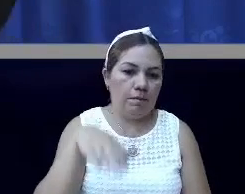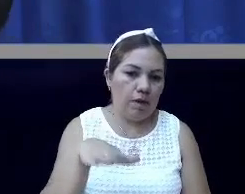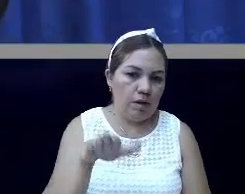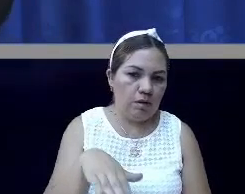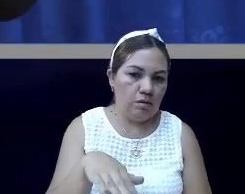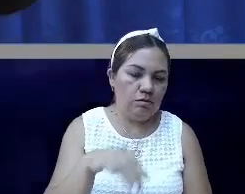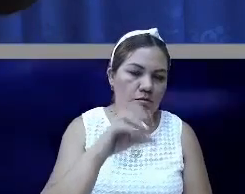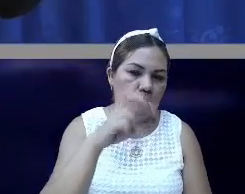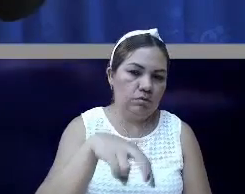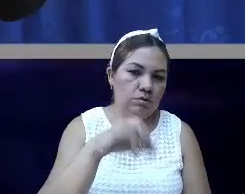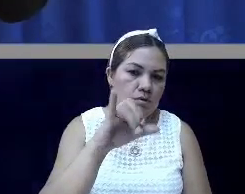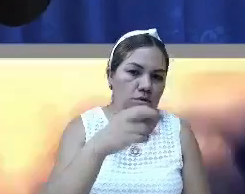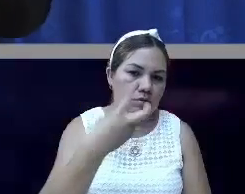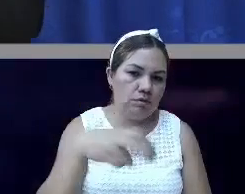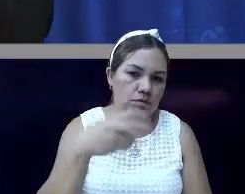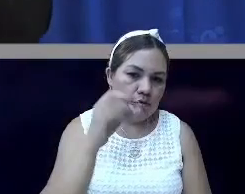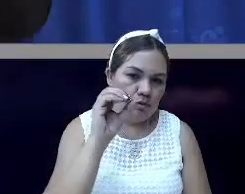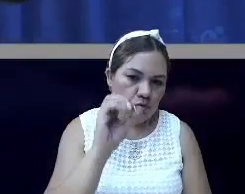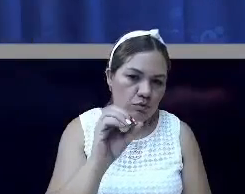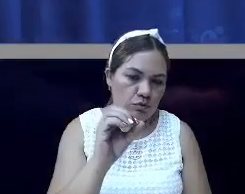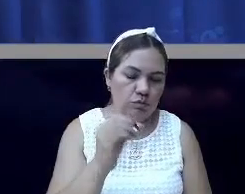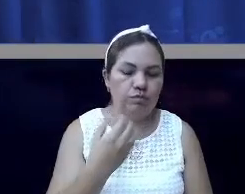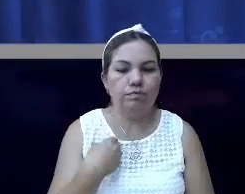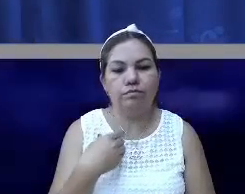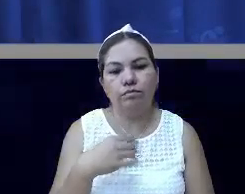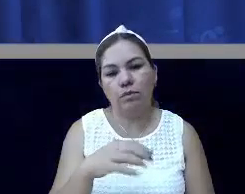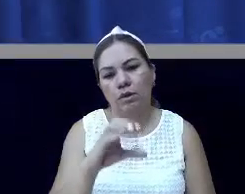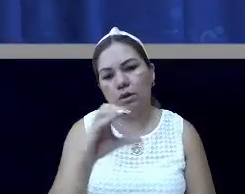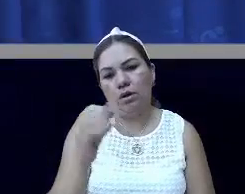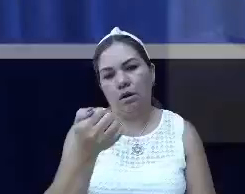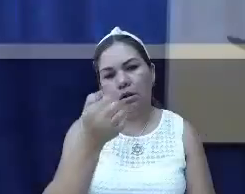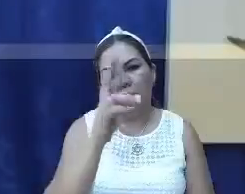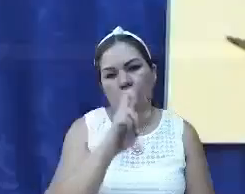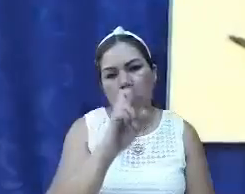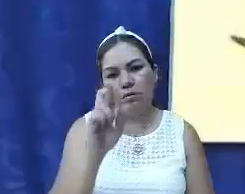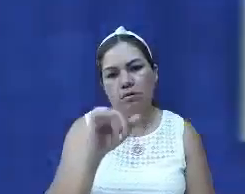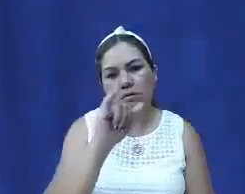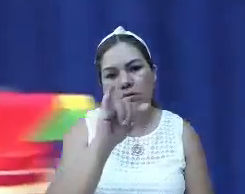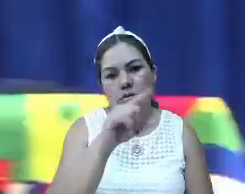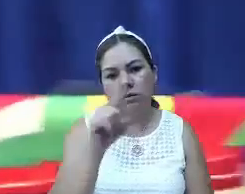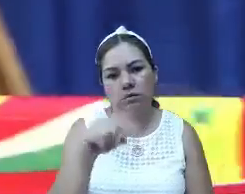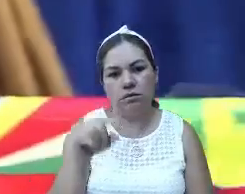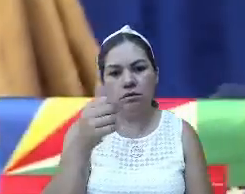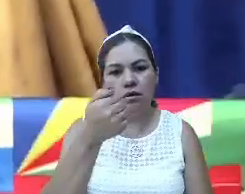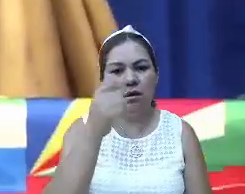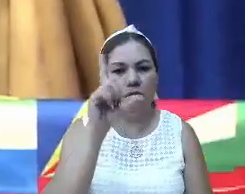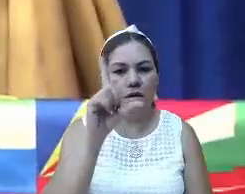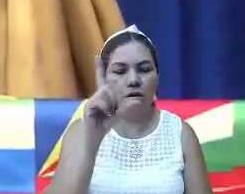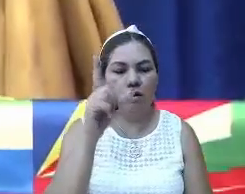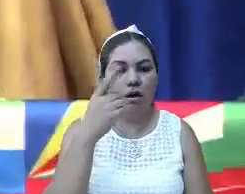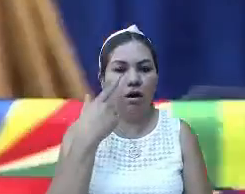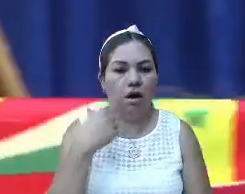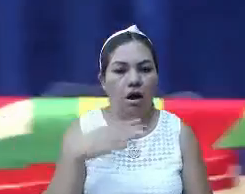un carrizal a la orilla del río. En los tiempos